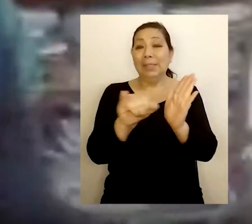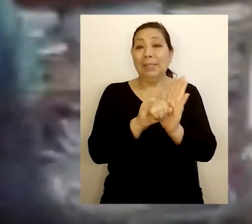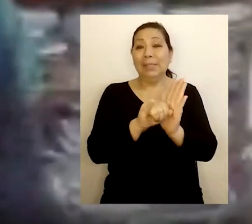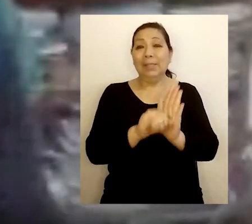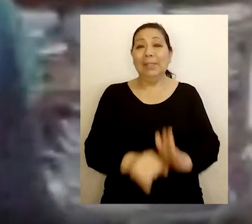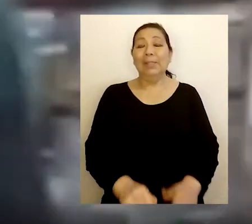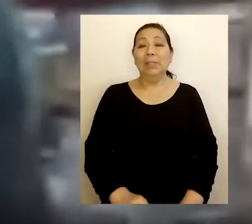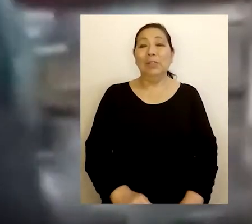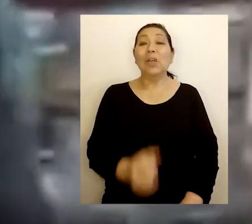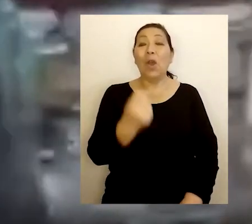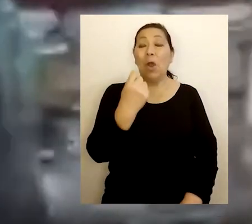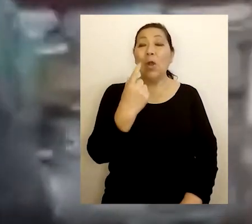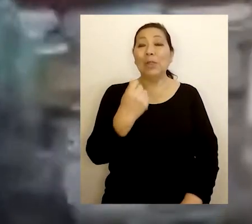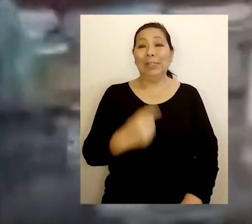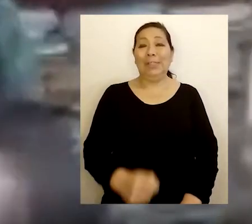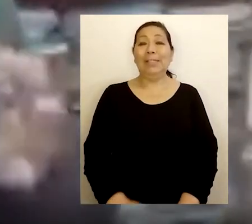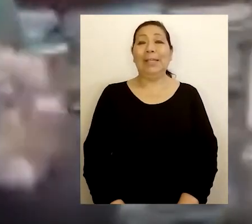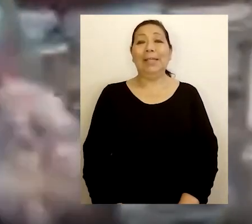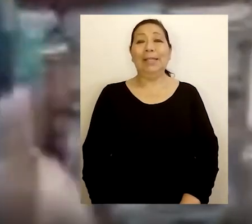al inciso 11,